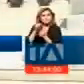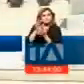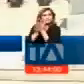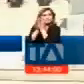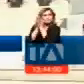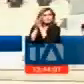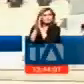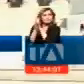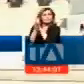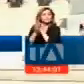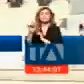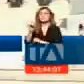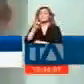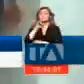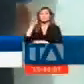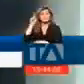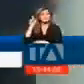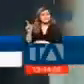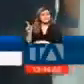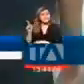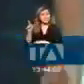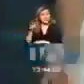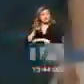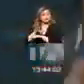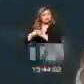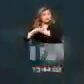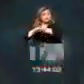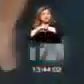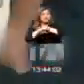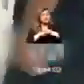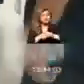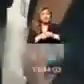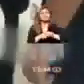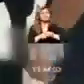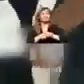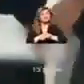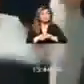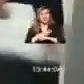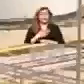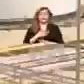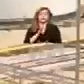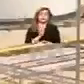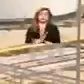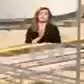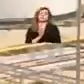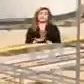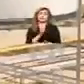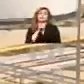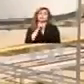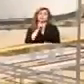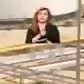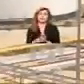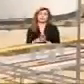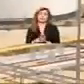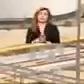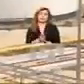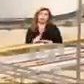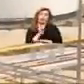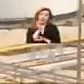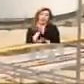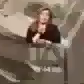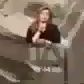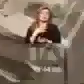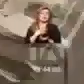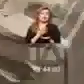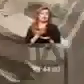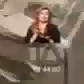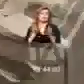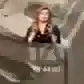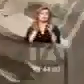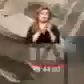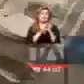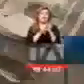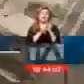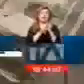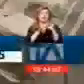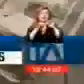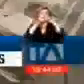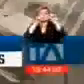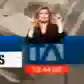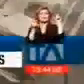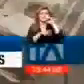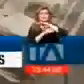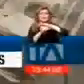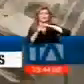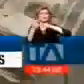Mientras que en Estados Unidos ya están detenidos, han confesado que formaron parte de la red de corrupción de Petroecuador e incluso